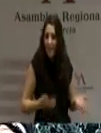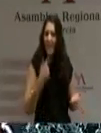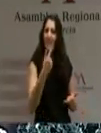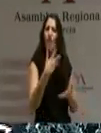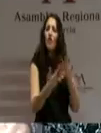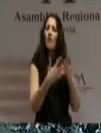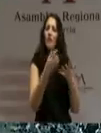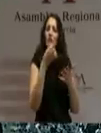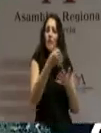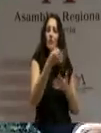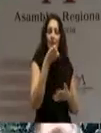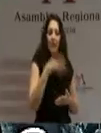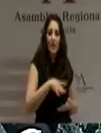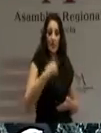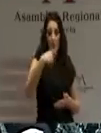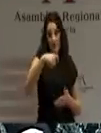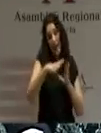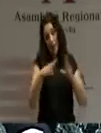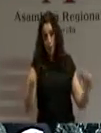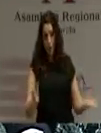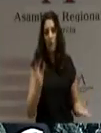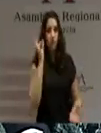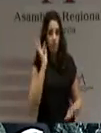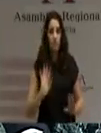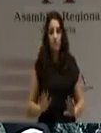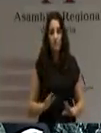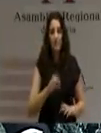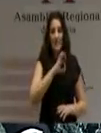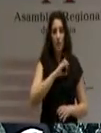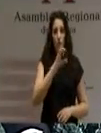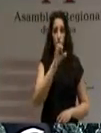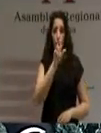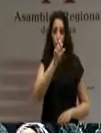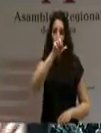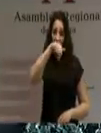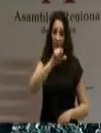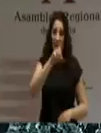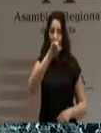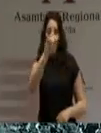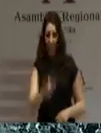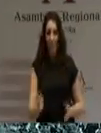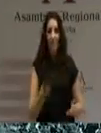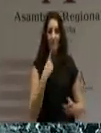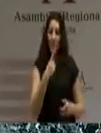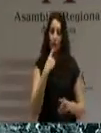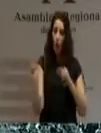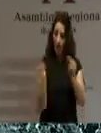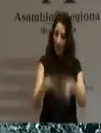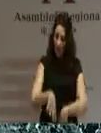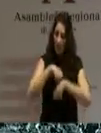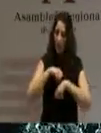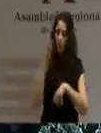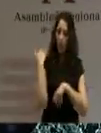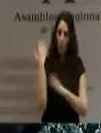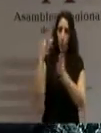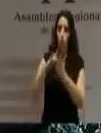Pues lo dijo la presidenta de Andalucía, la señora Susana Díaz, en el debate de investidura, cuando ella